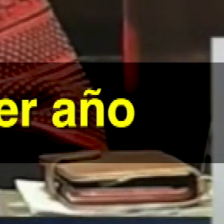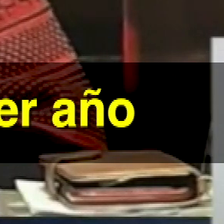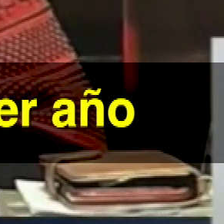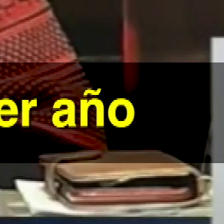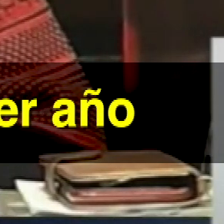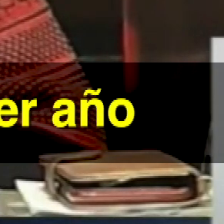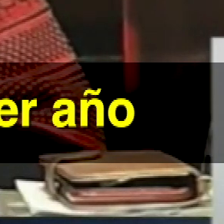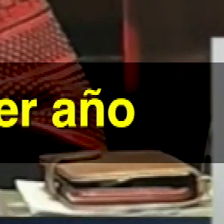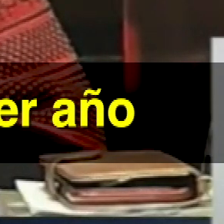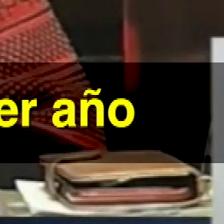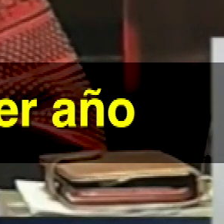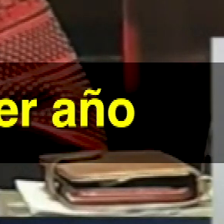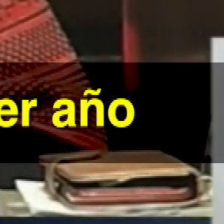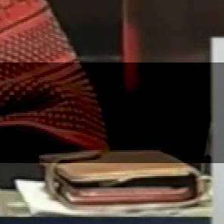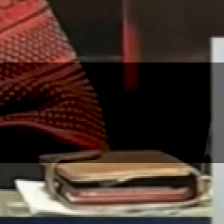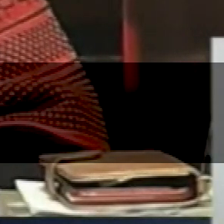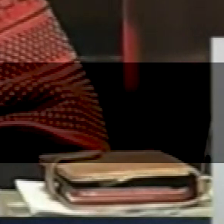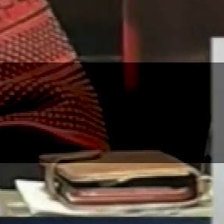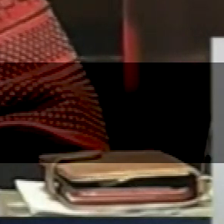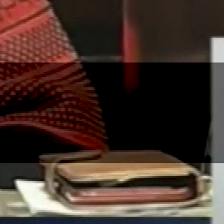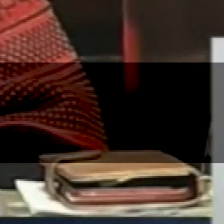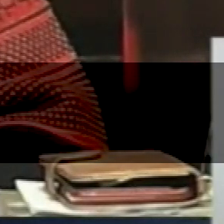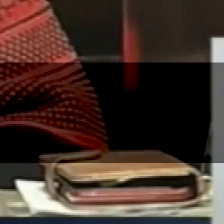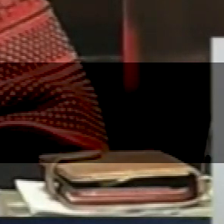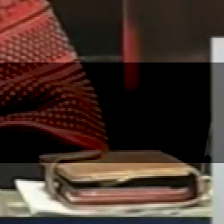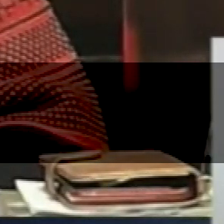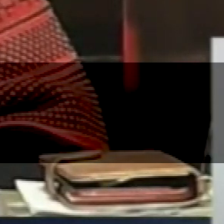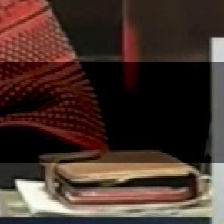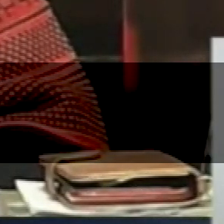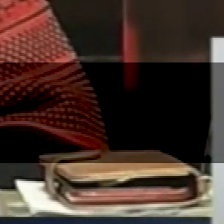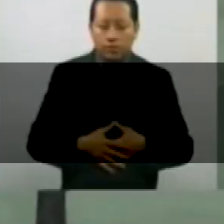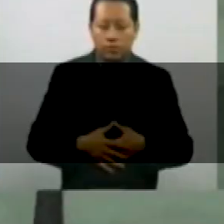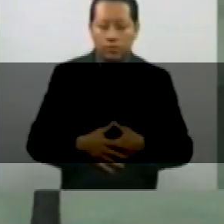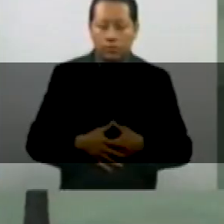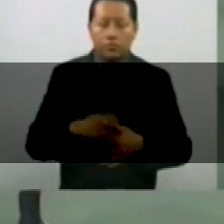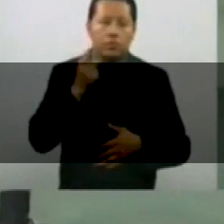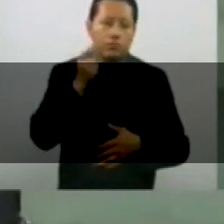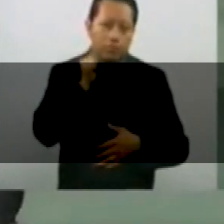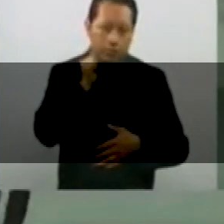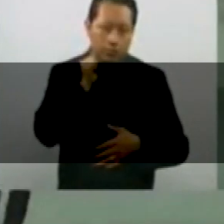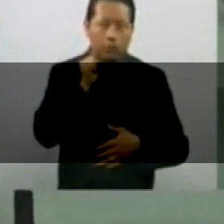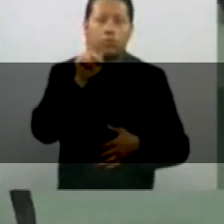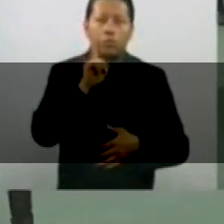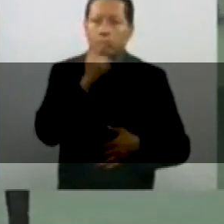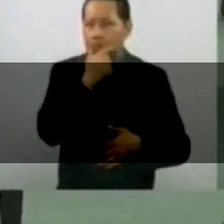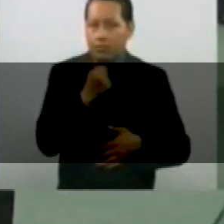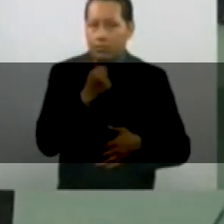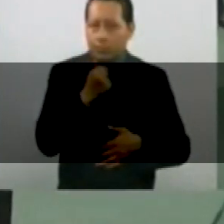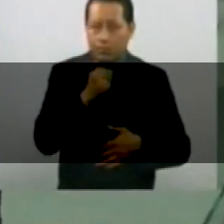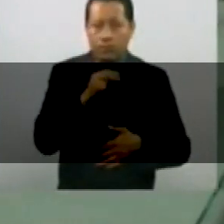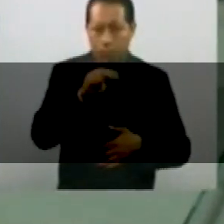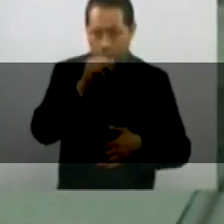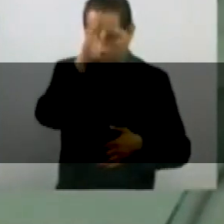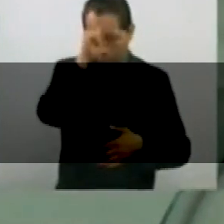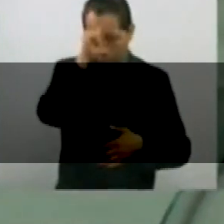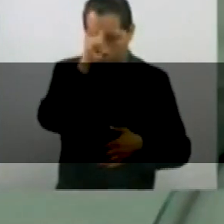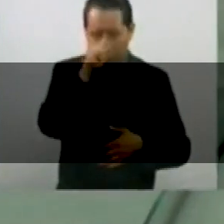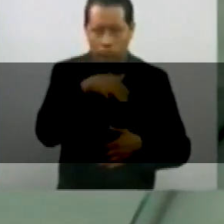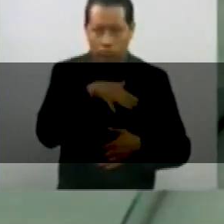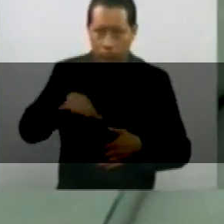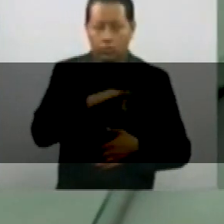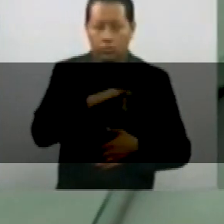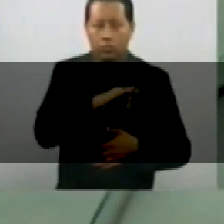durante el primer receso del tercer año de ejercicio de la 64ª legislatura